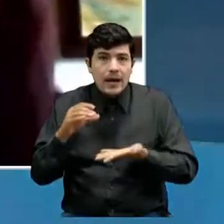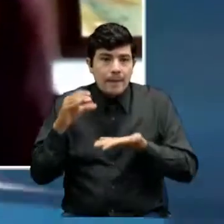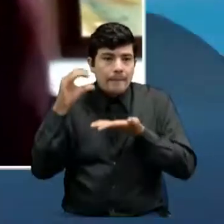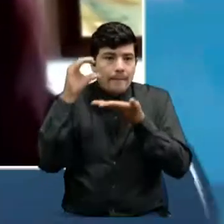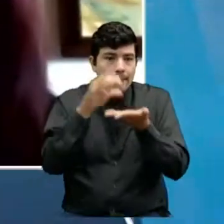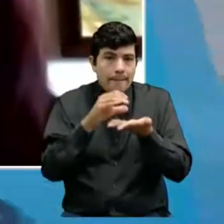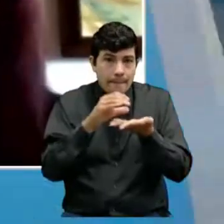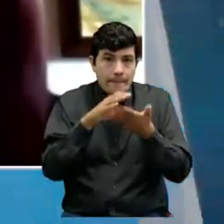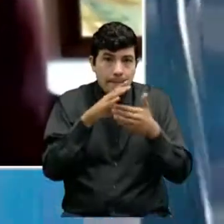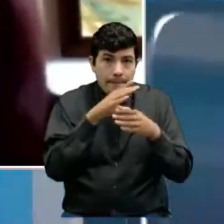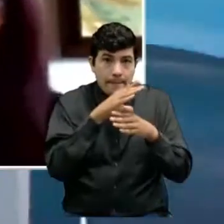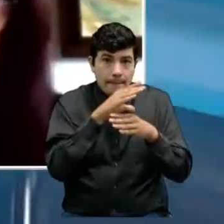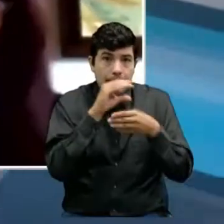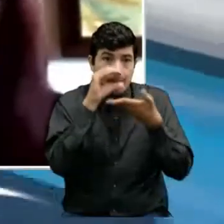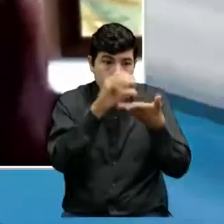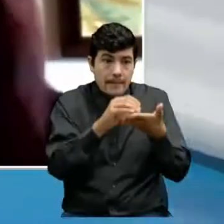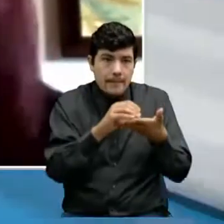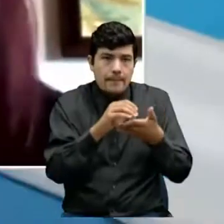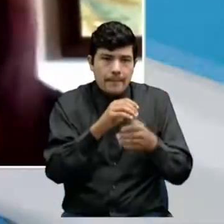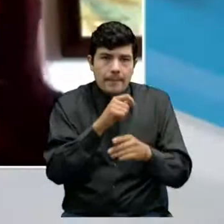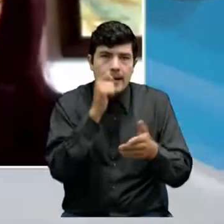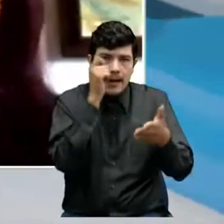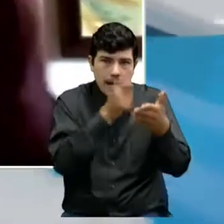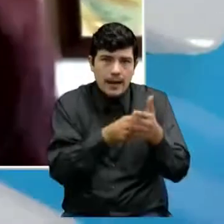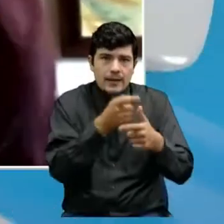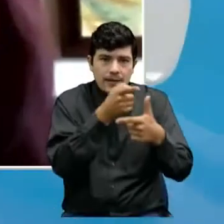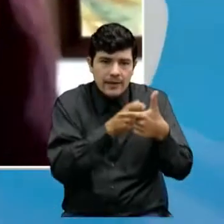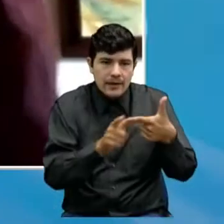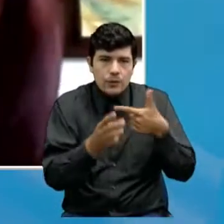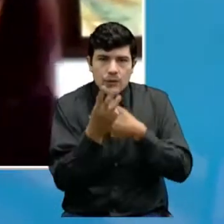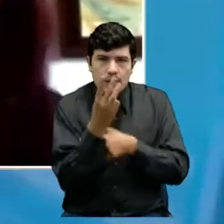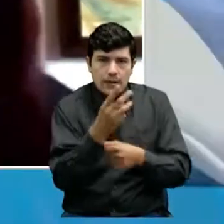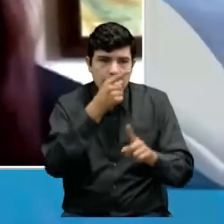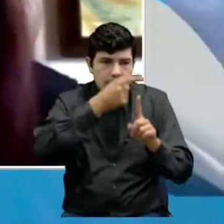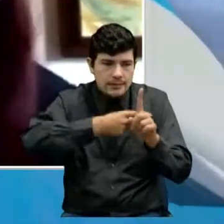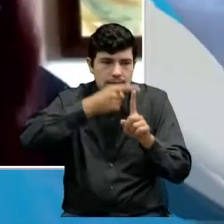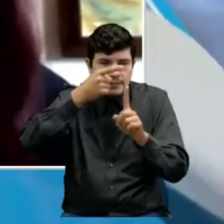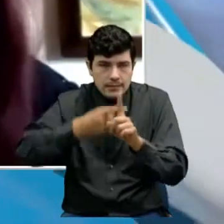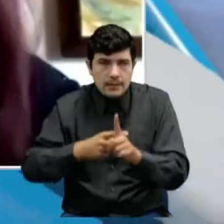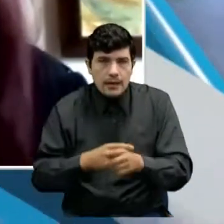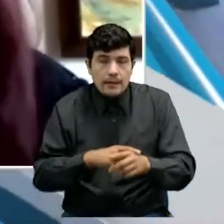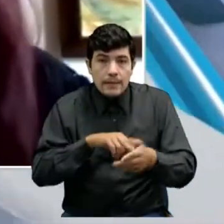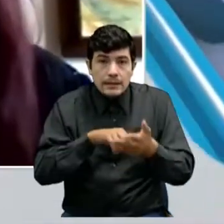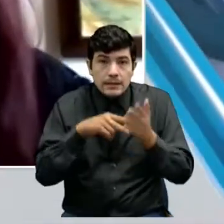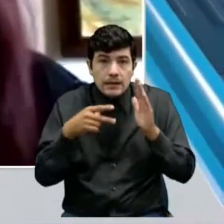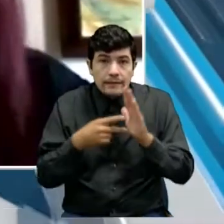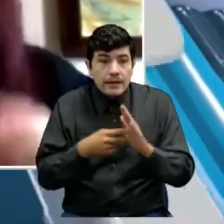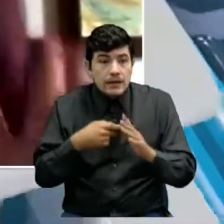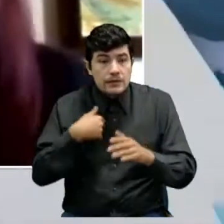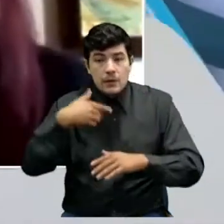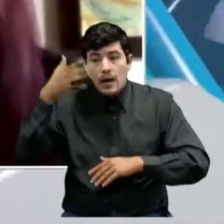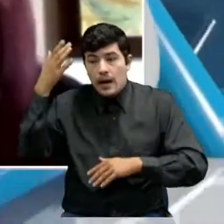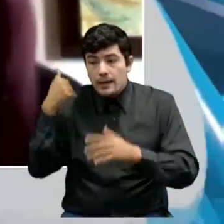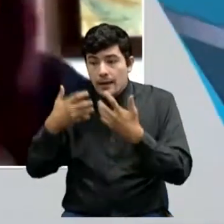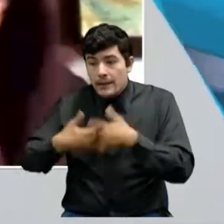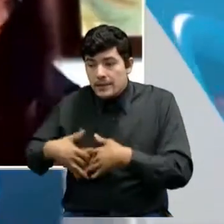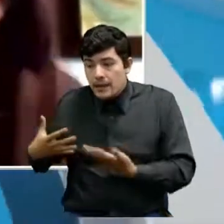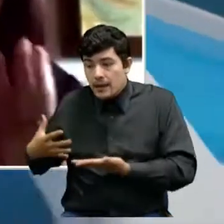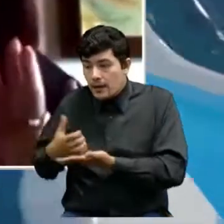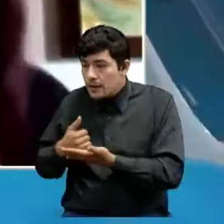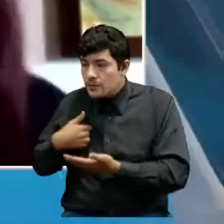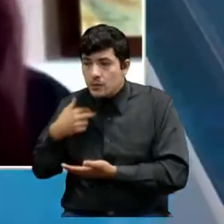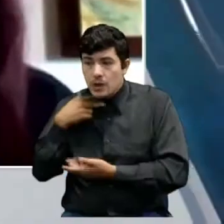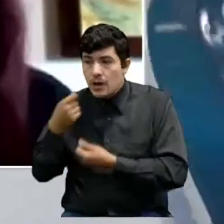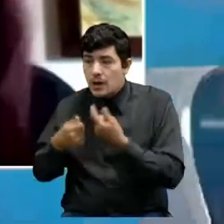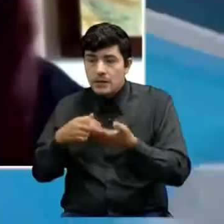tres cuotas. Por eso, pero no le pueden decir, no, es que como no tuve entonces ganancias, no tengo la plata,